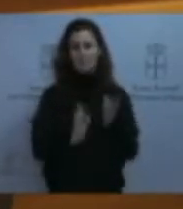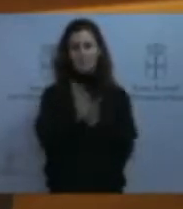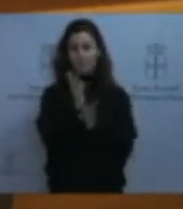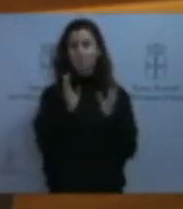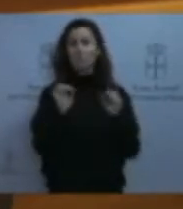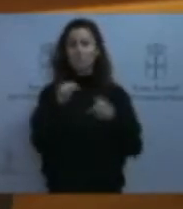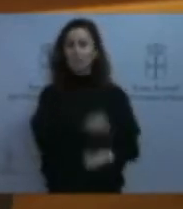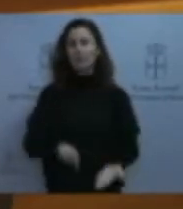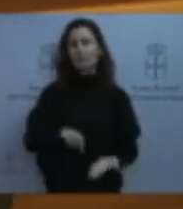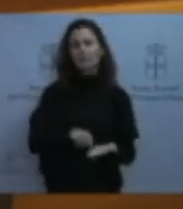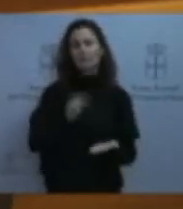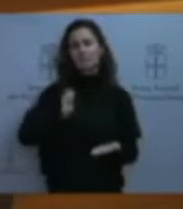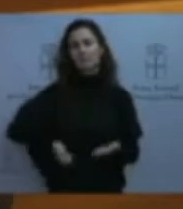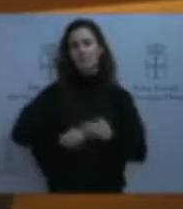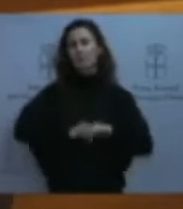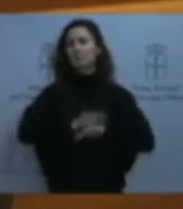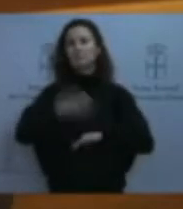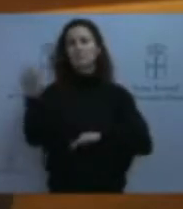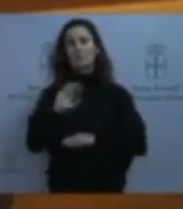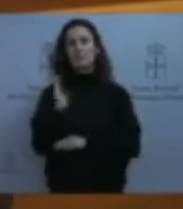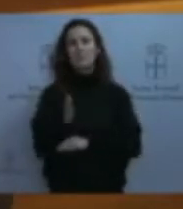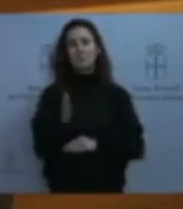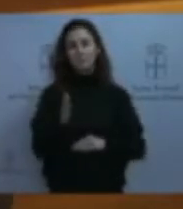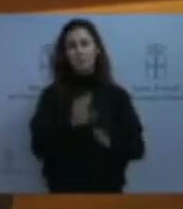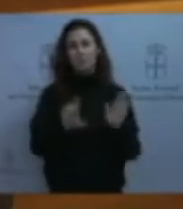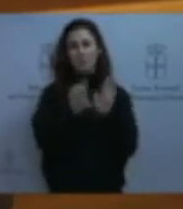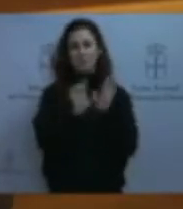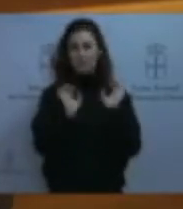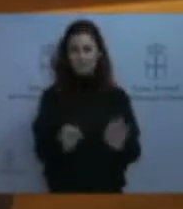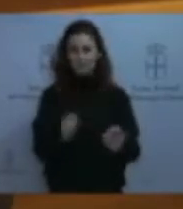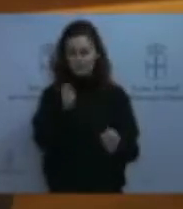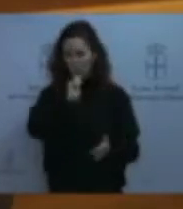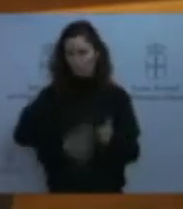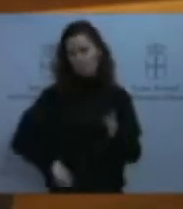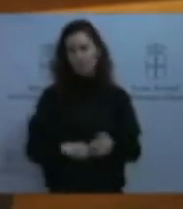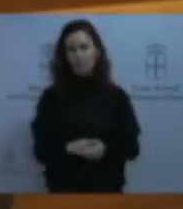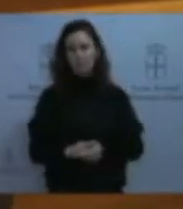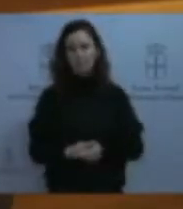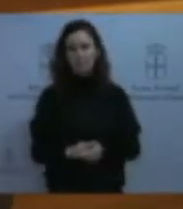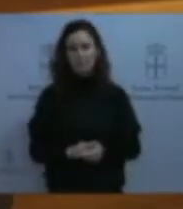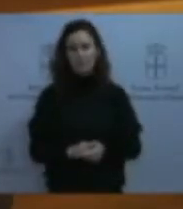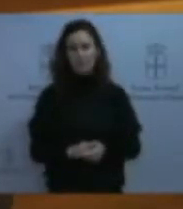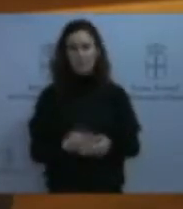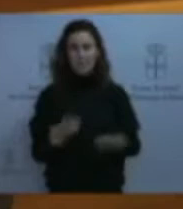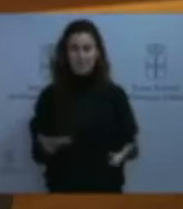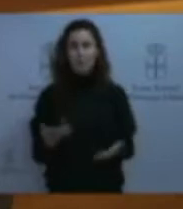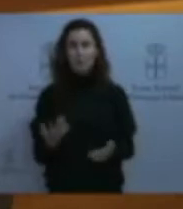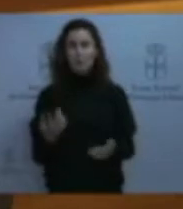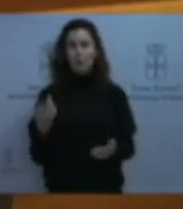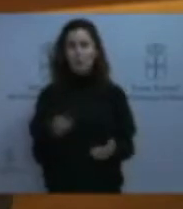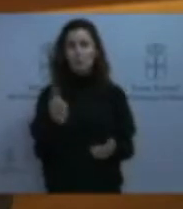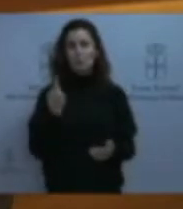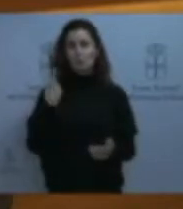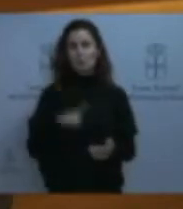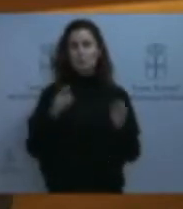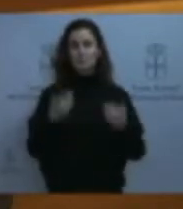con el cumplimiento de las sentencias condenatorias de la ley, que la ley estipule. Pero somos también conscientes de que la